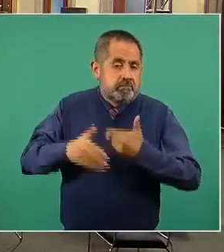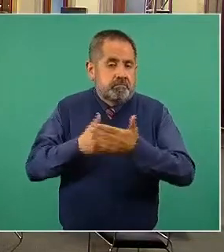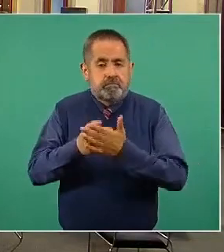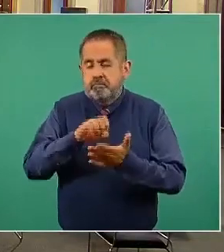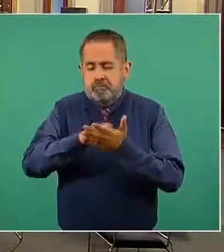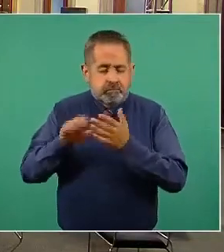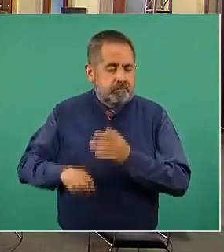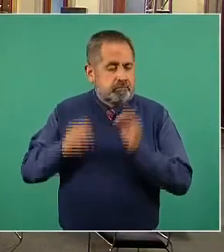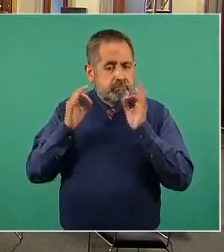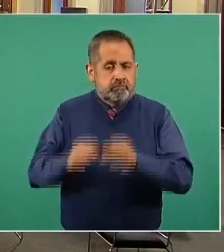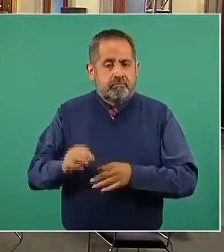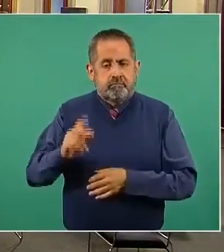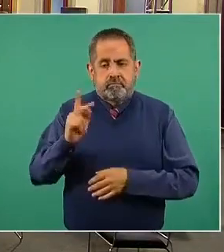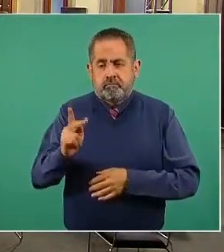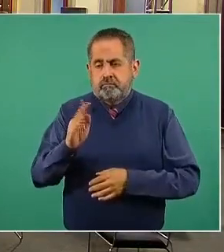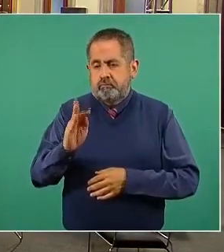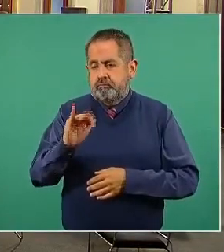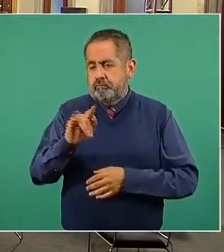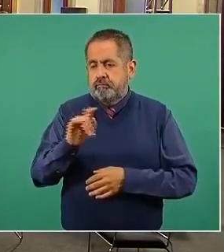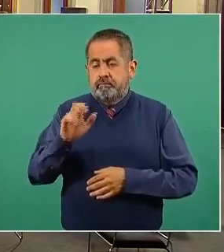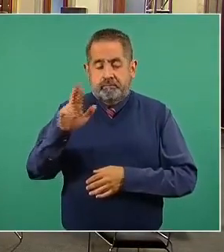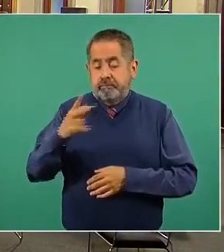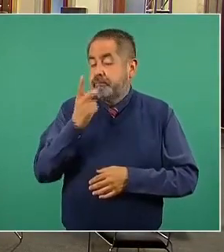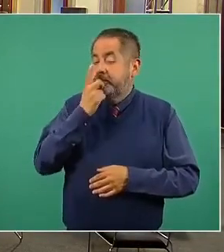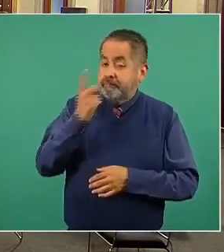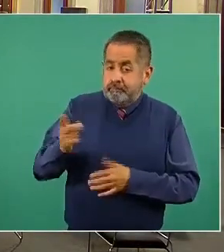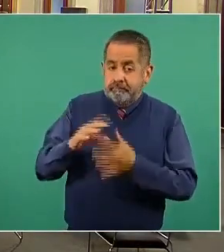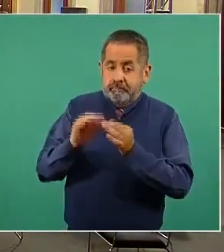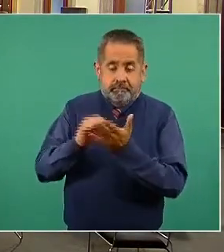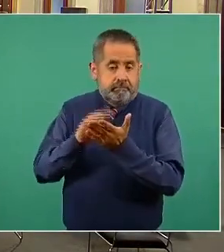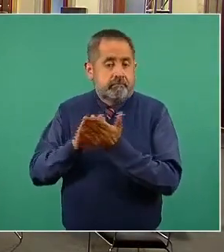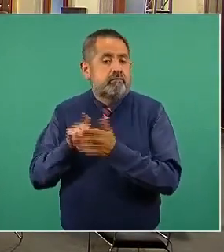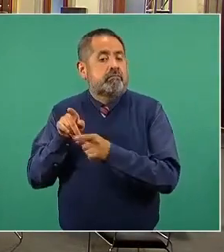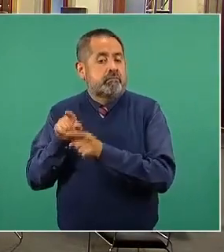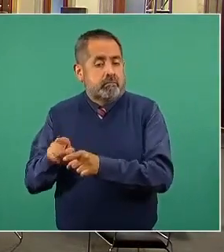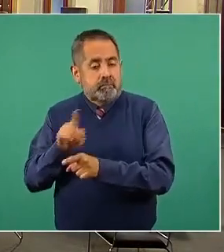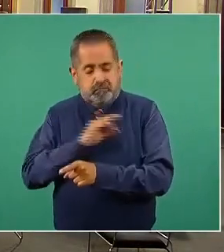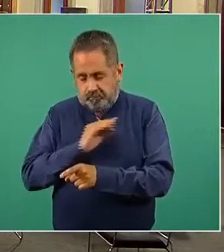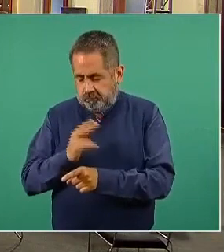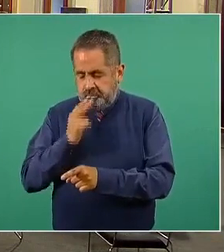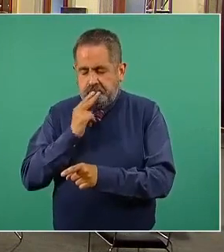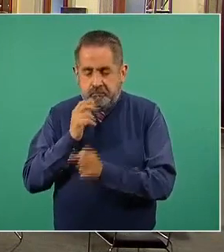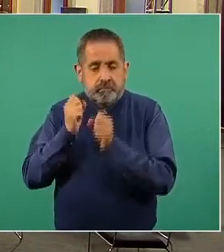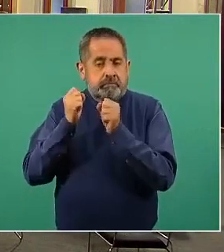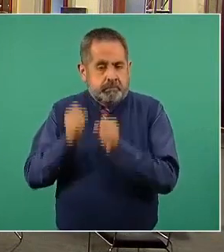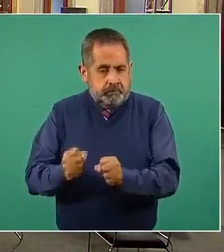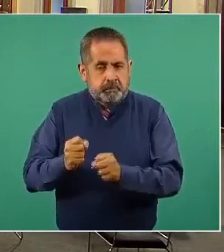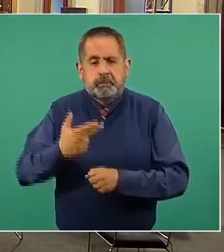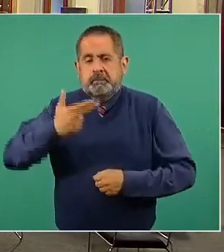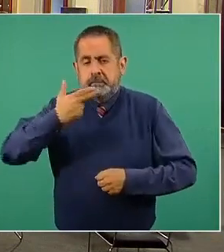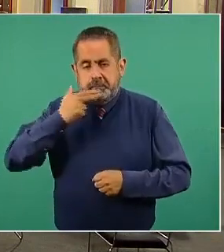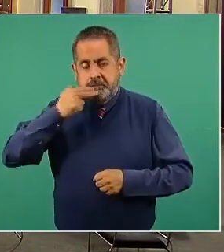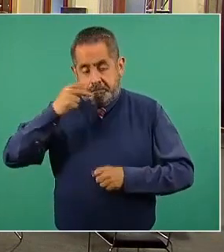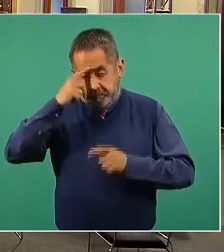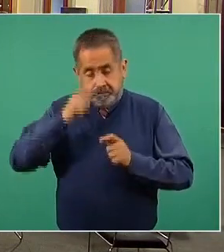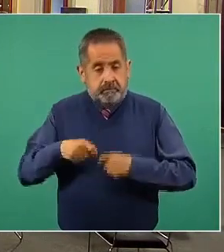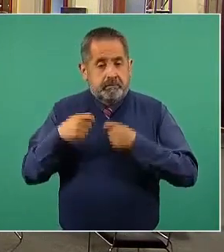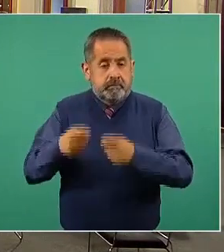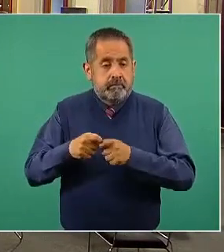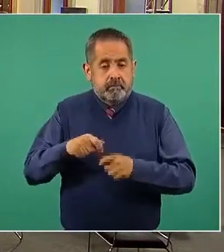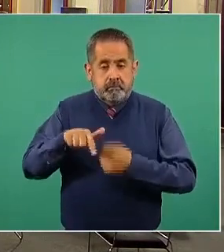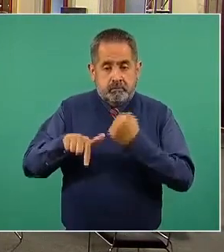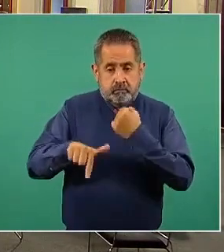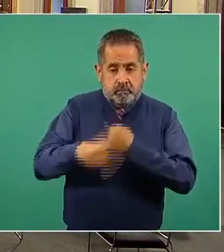caso concreto de la vacuna Pfizer, indicaciones de que la vacuna es segura y es eficaz en personas